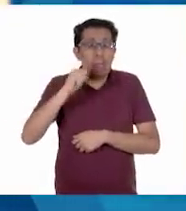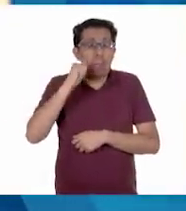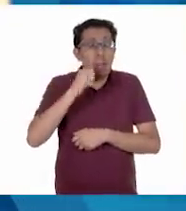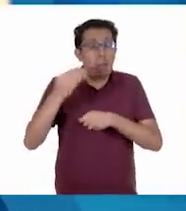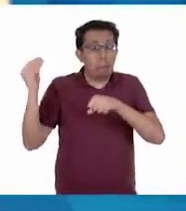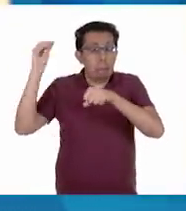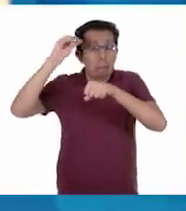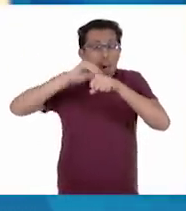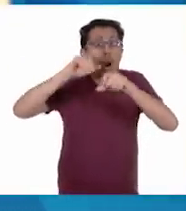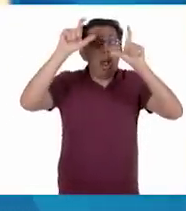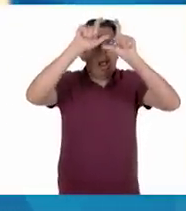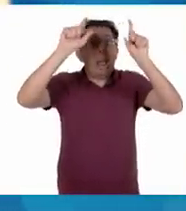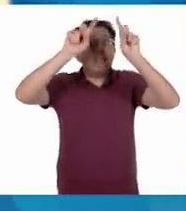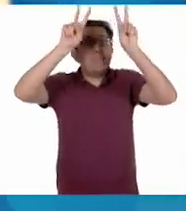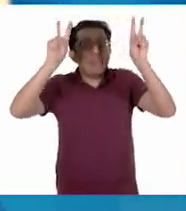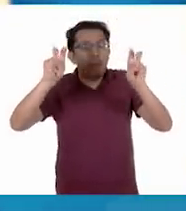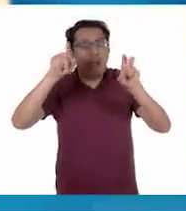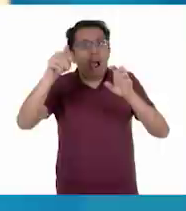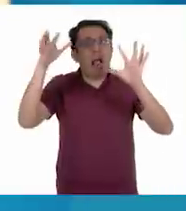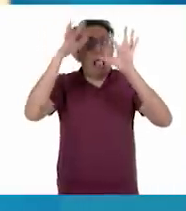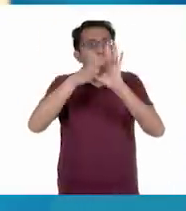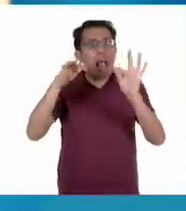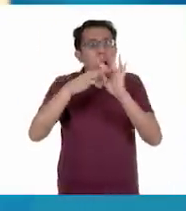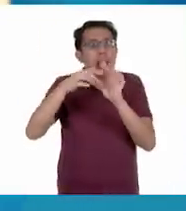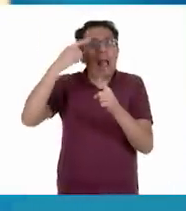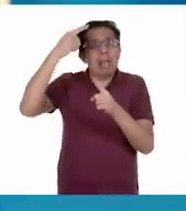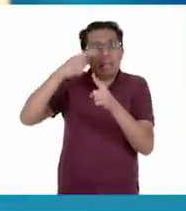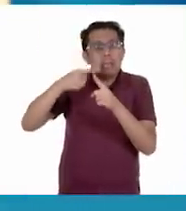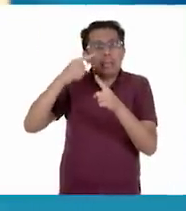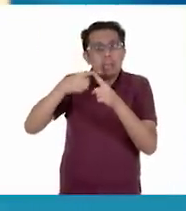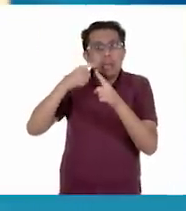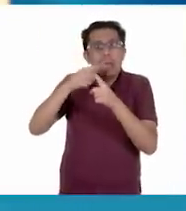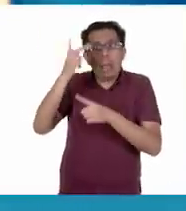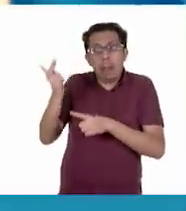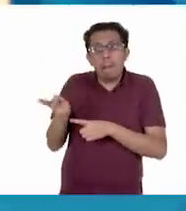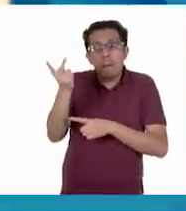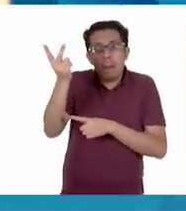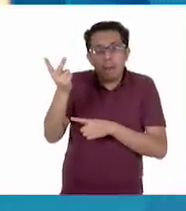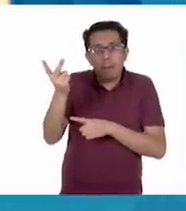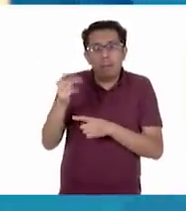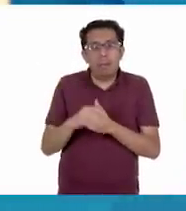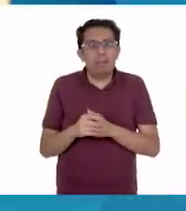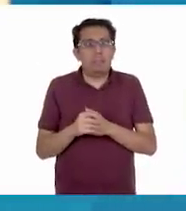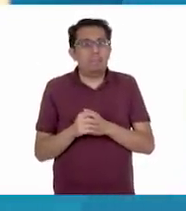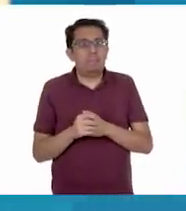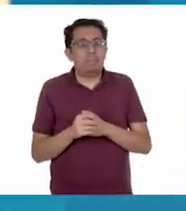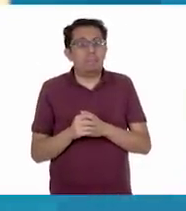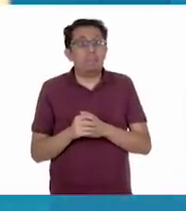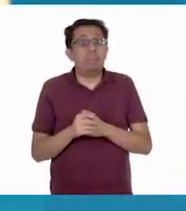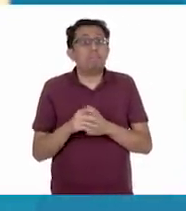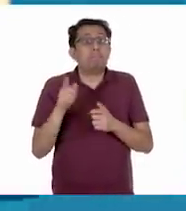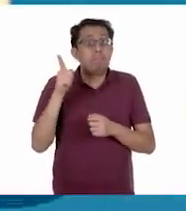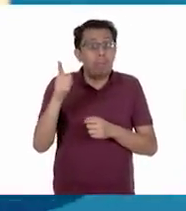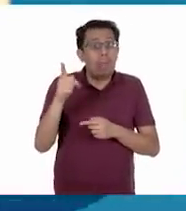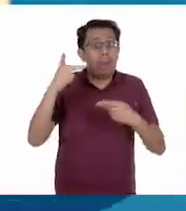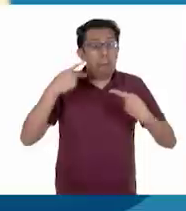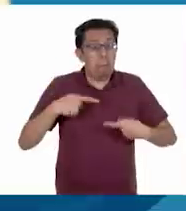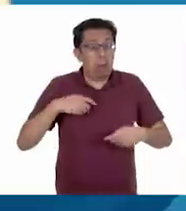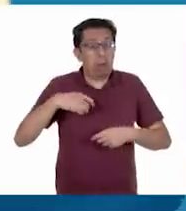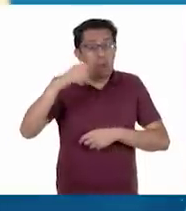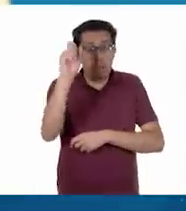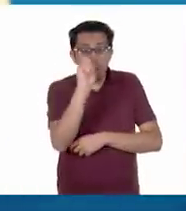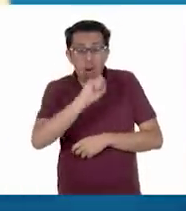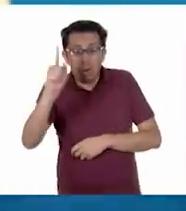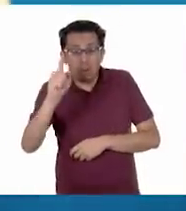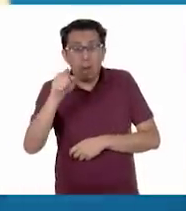en el que se diga claramente quién es la persona a la que se realizó la entrevista. Y si se trata de alguien que es especialista en